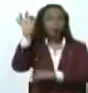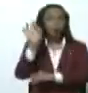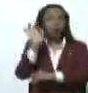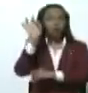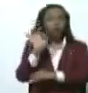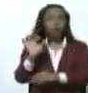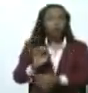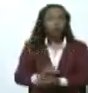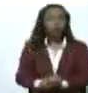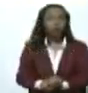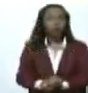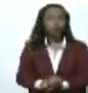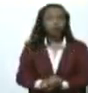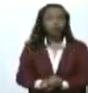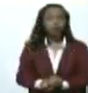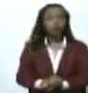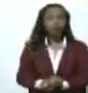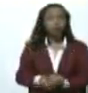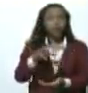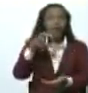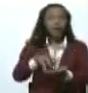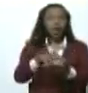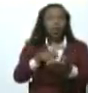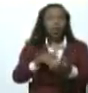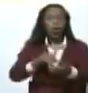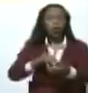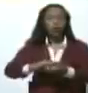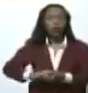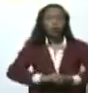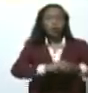40.17%. Estado Trujillo,